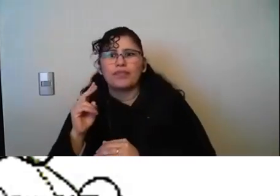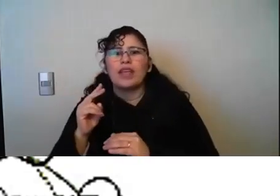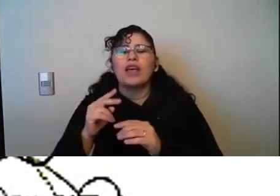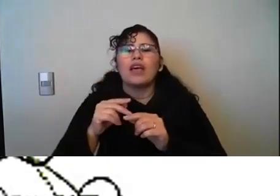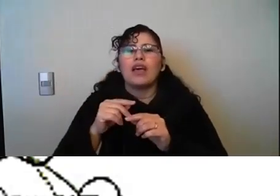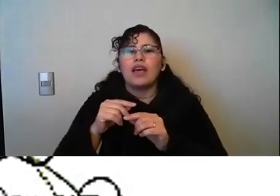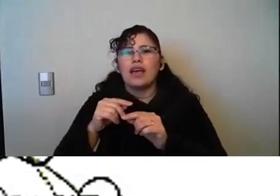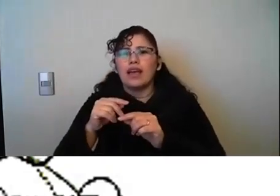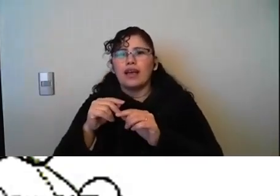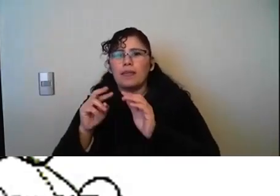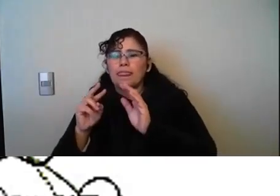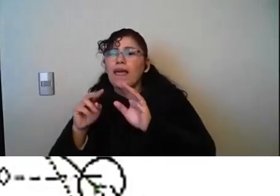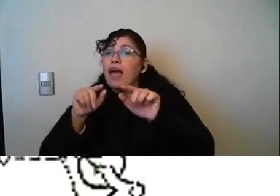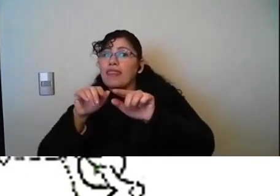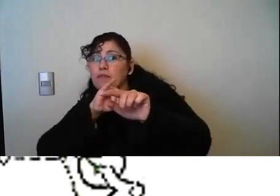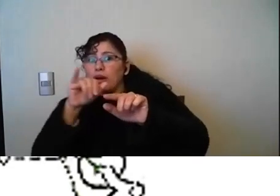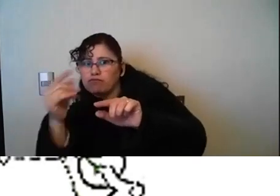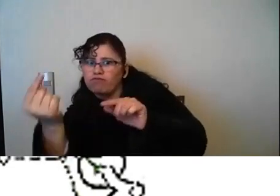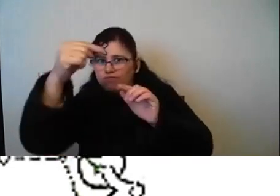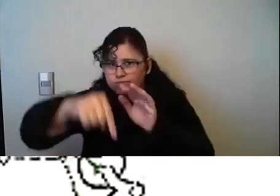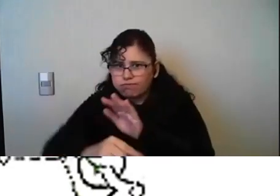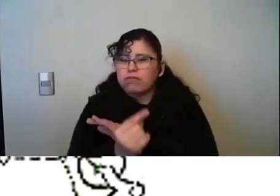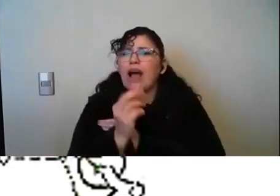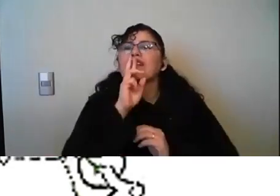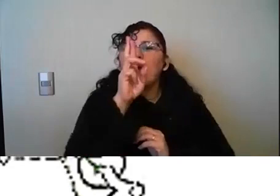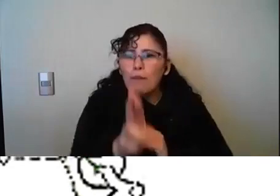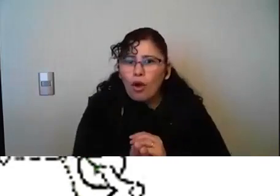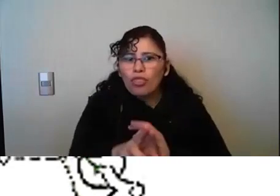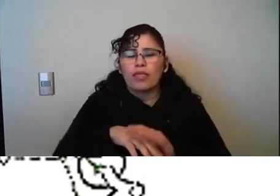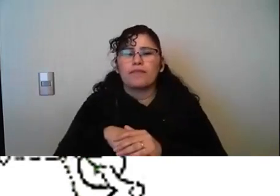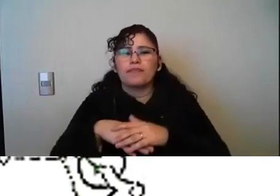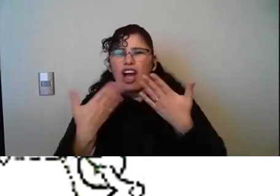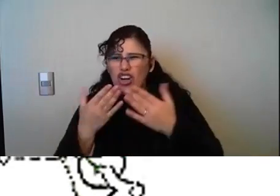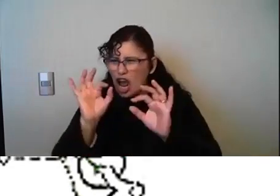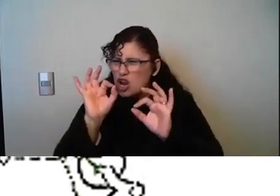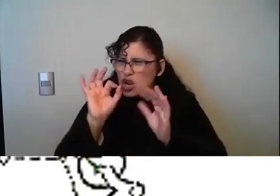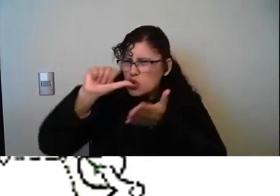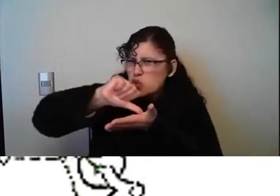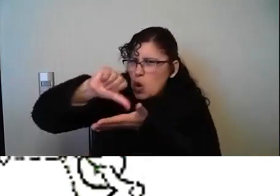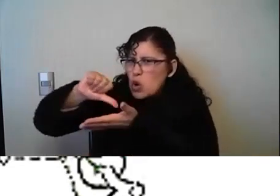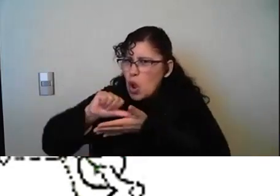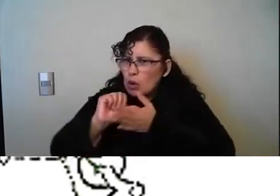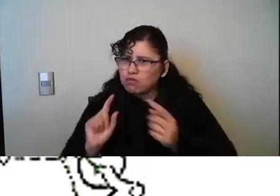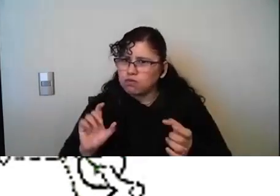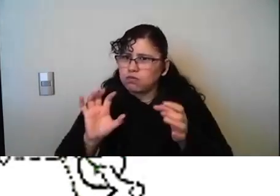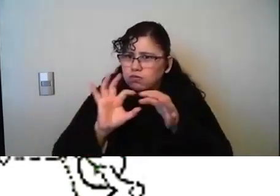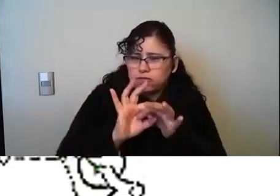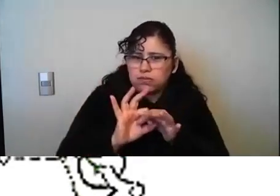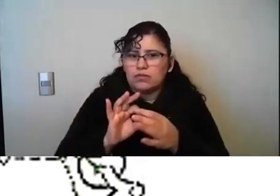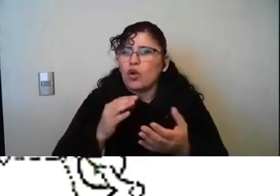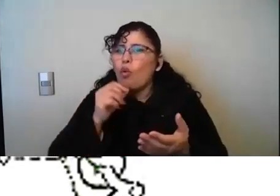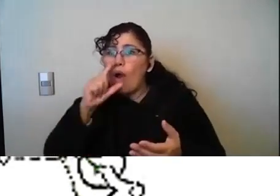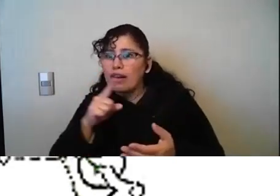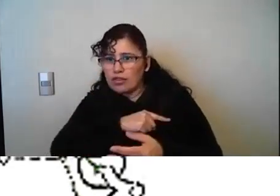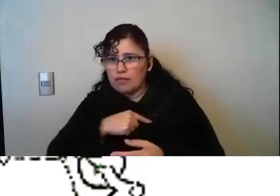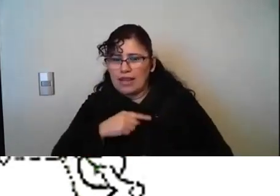Y responde a través de unos núcleos que tiene asociados, que son los núcleos intracerebelosos, o también conocidos